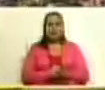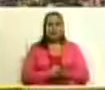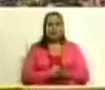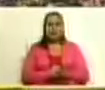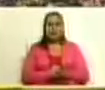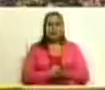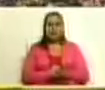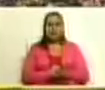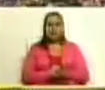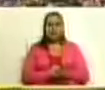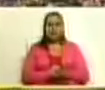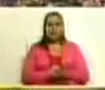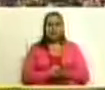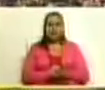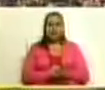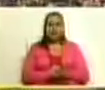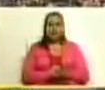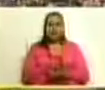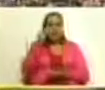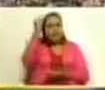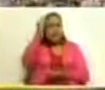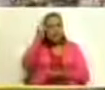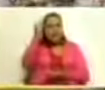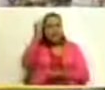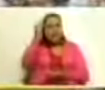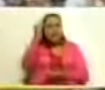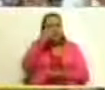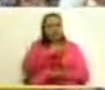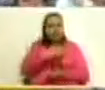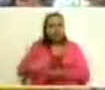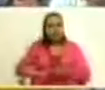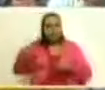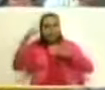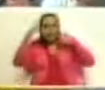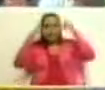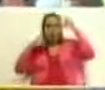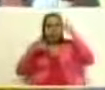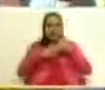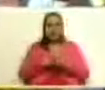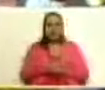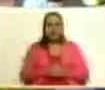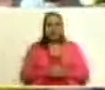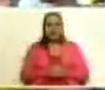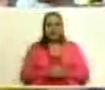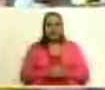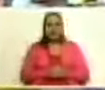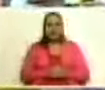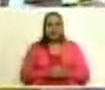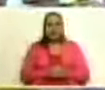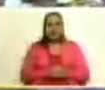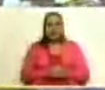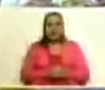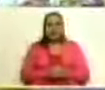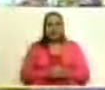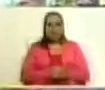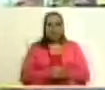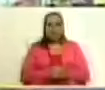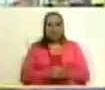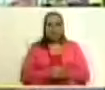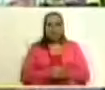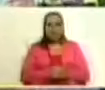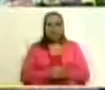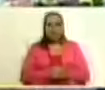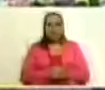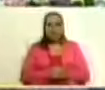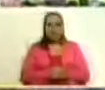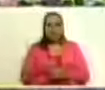Sí. No estoy conectado. Pensamiento del comandante Hugo Chávez. No, pero eso no lo puse yo. Está llegando y cree que no lo